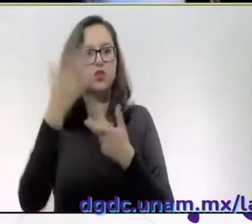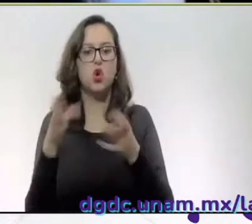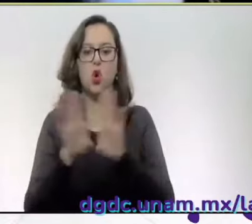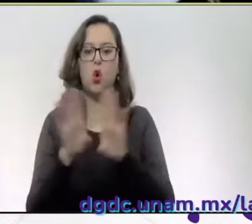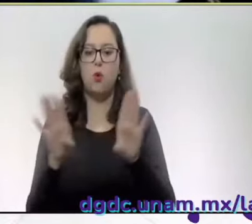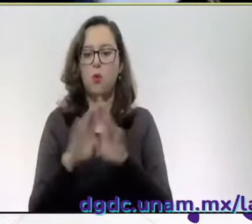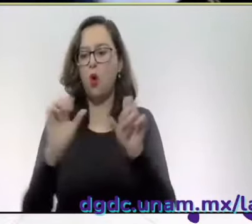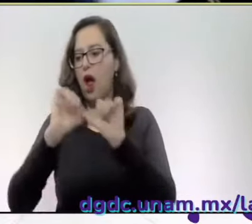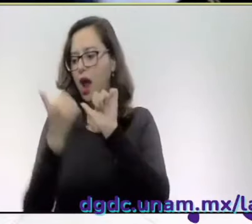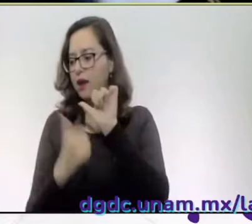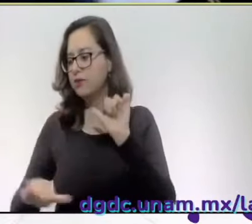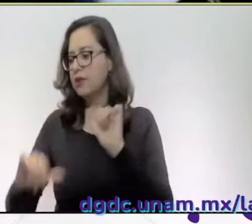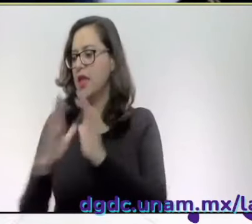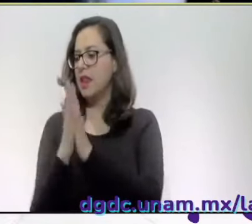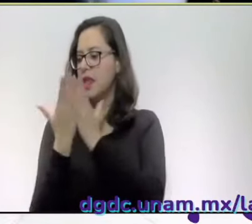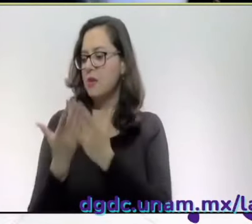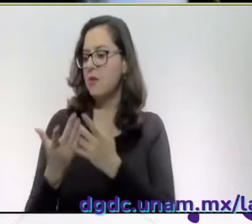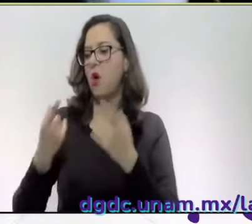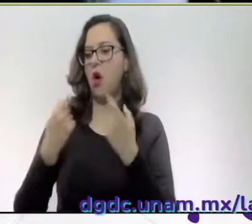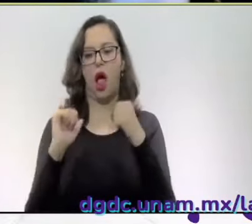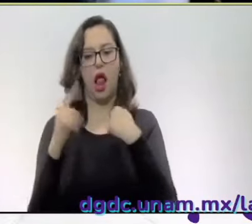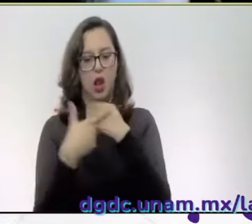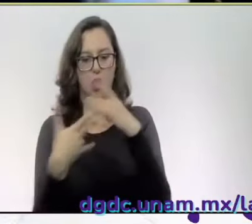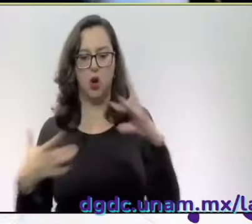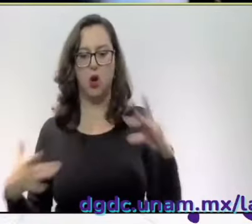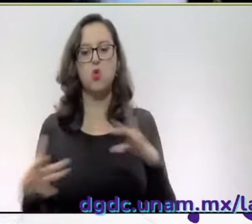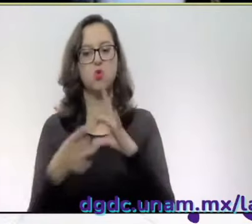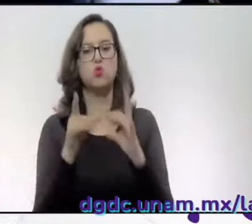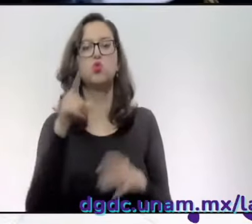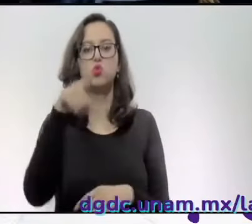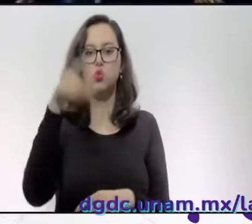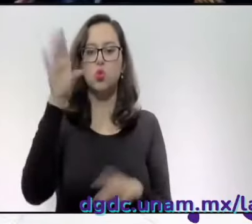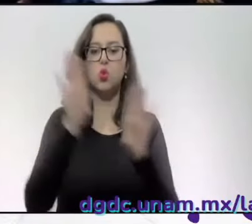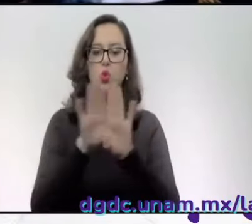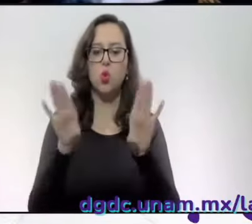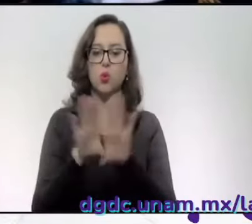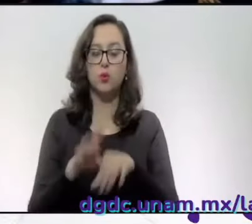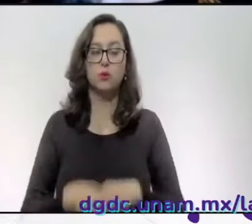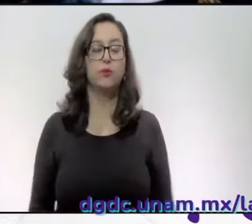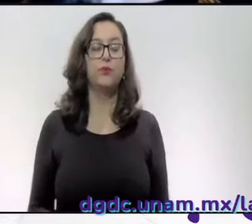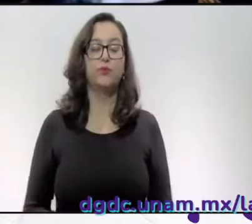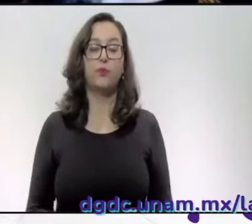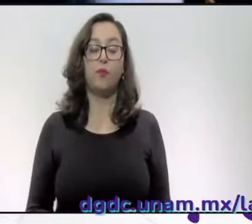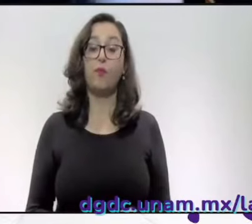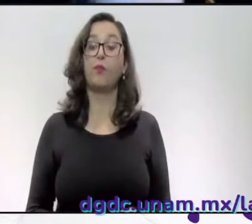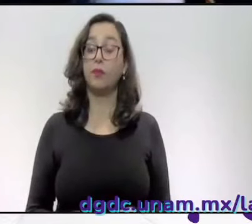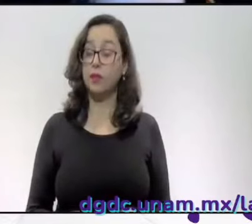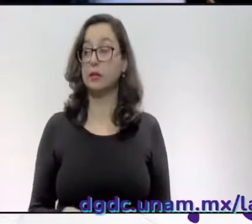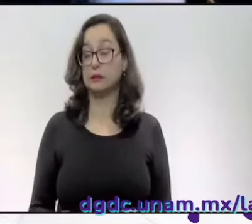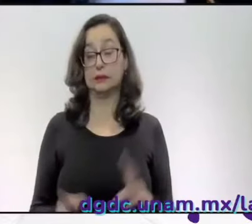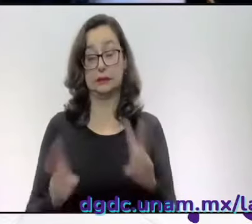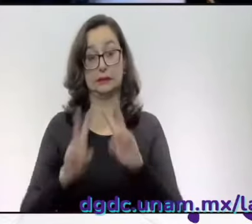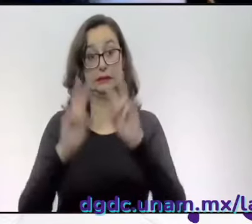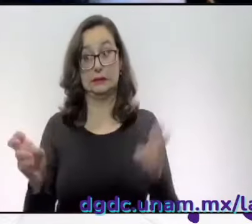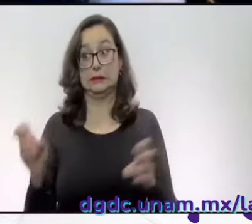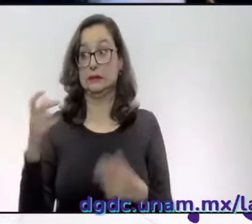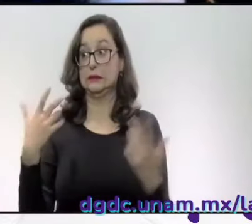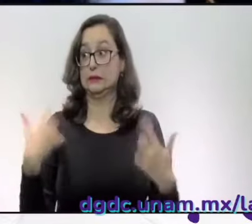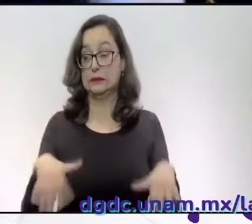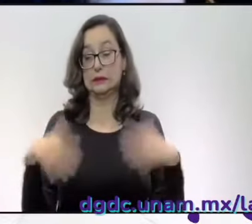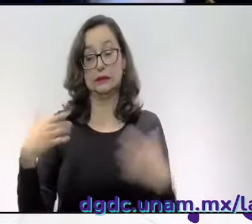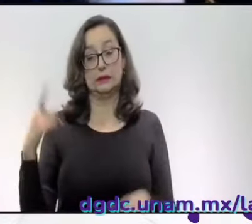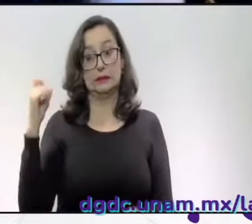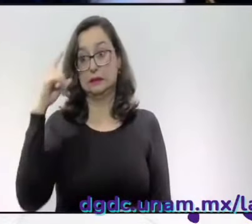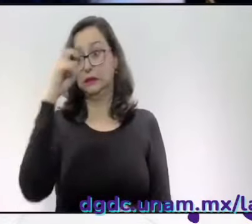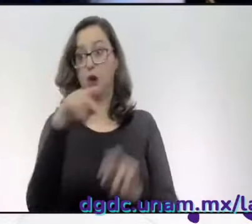las letras, te lo voy a agradecer mucho. Cuéntame, ¿qué es para ti el universo? Estás poniendo complicado. ¿Qué es para mí el universo? El universo es todo lo que existe.